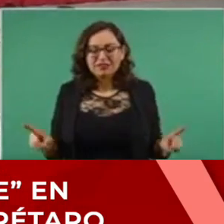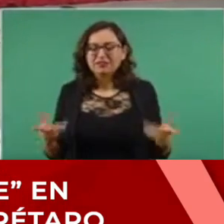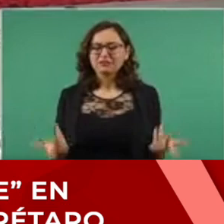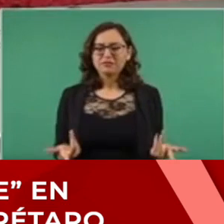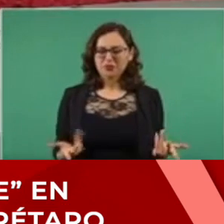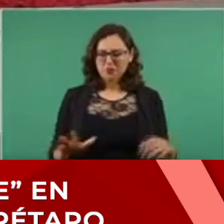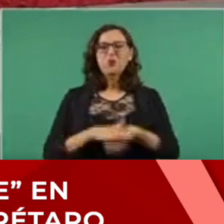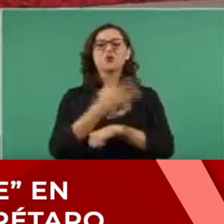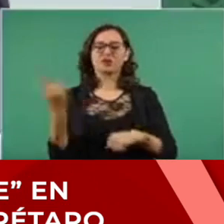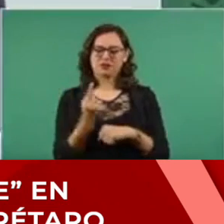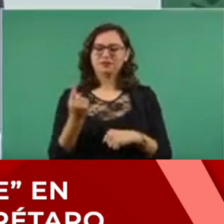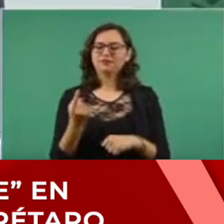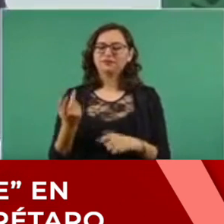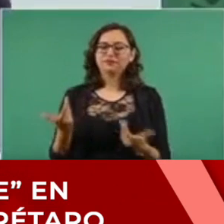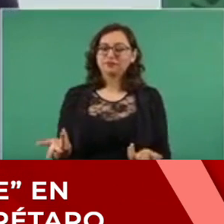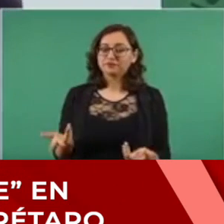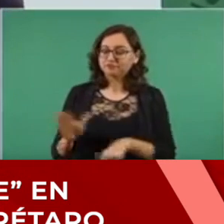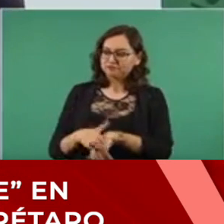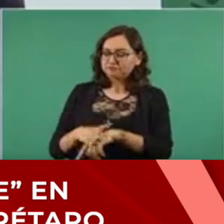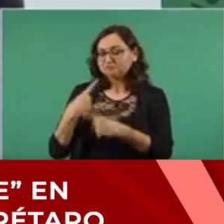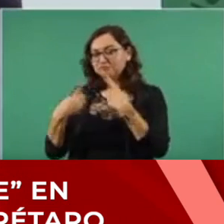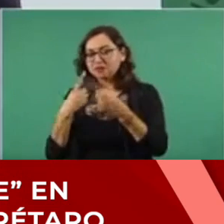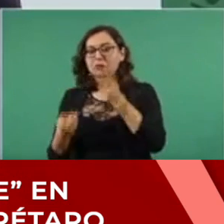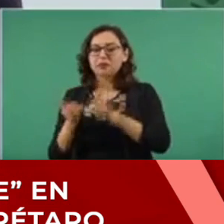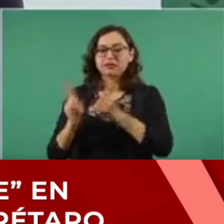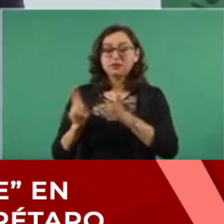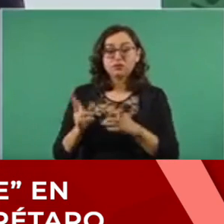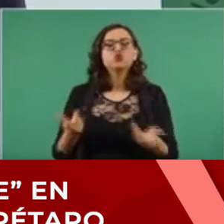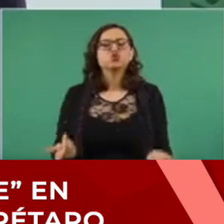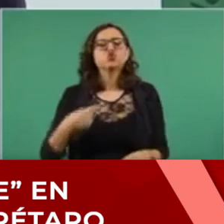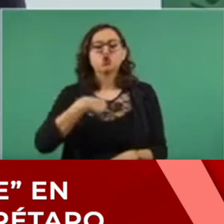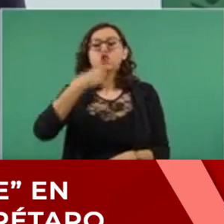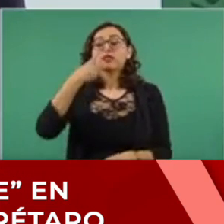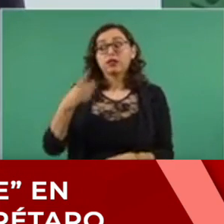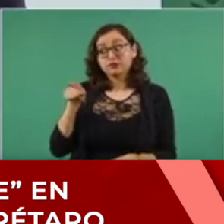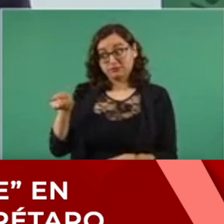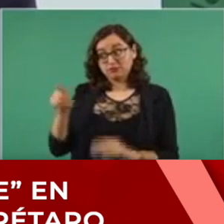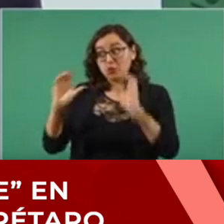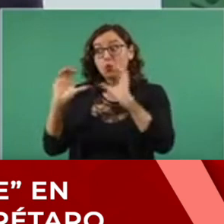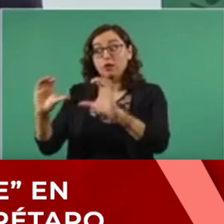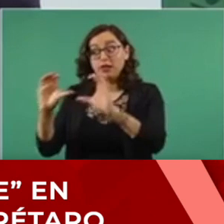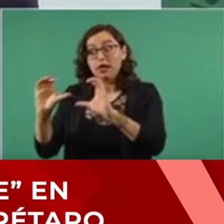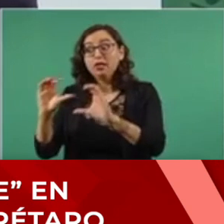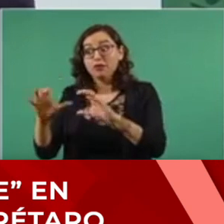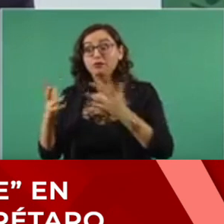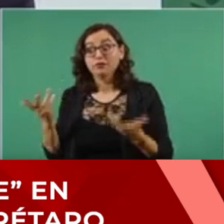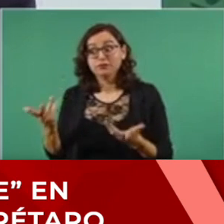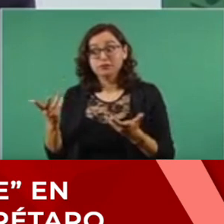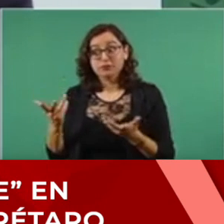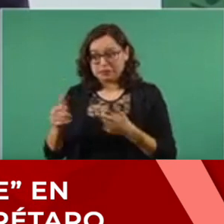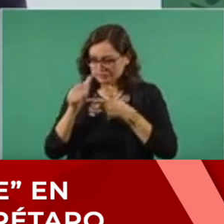de este aplícate y claro para que continúe lo